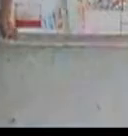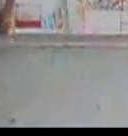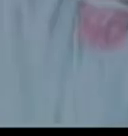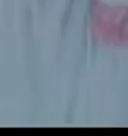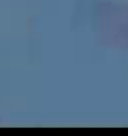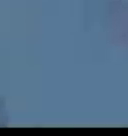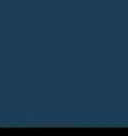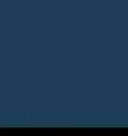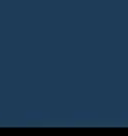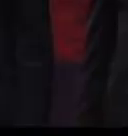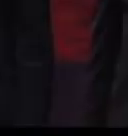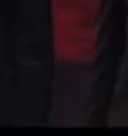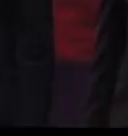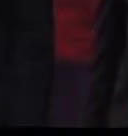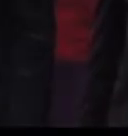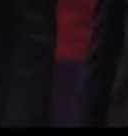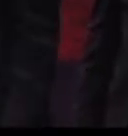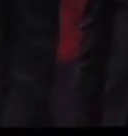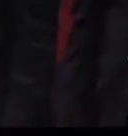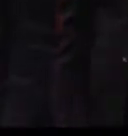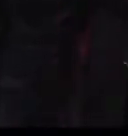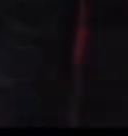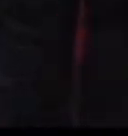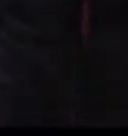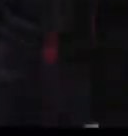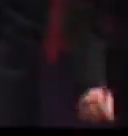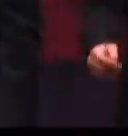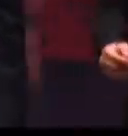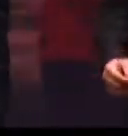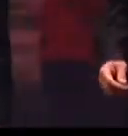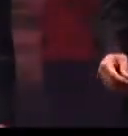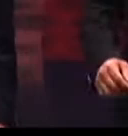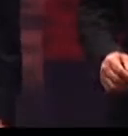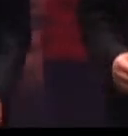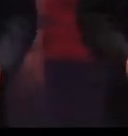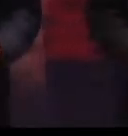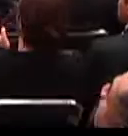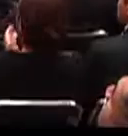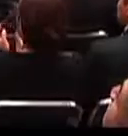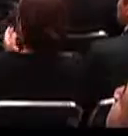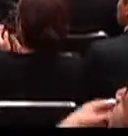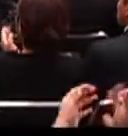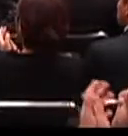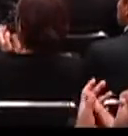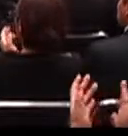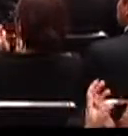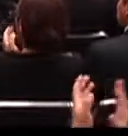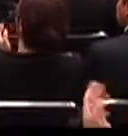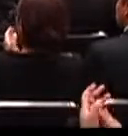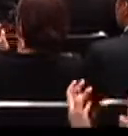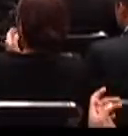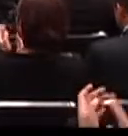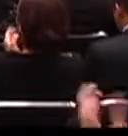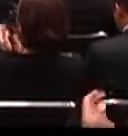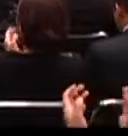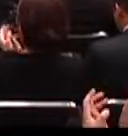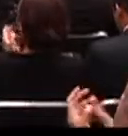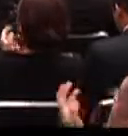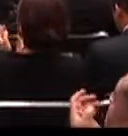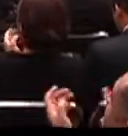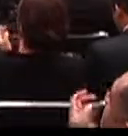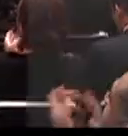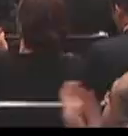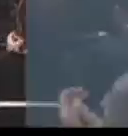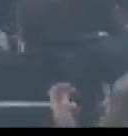reportaje. La Comisión Nacional de Fomento Educativo cumple 47 años de llevar educación comunitaria a todo